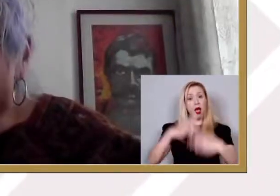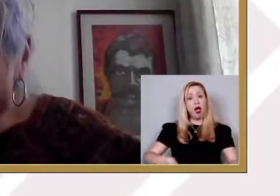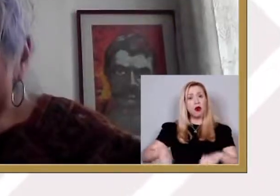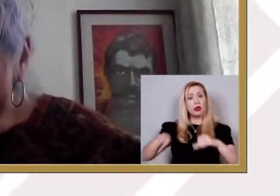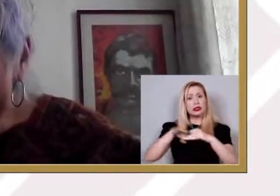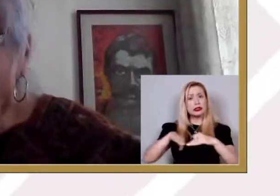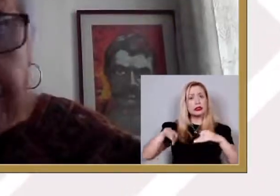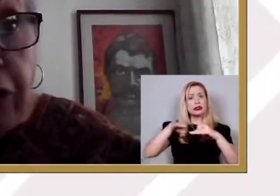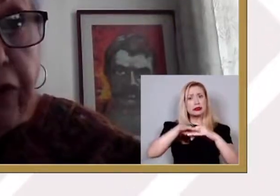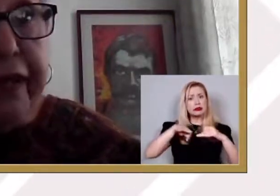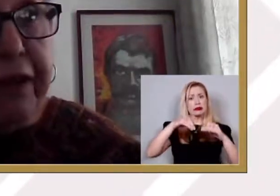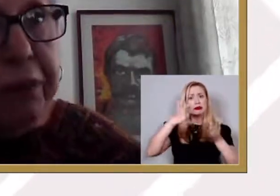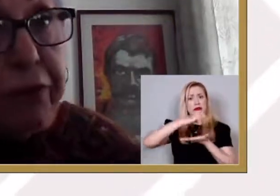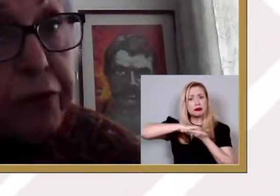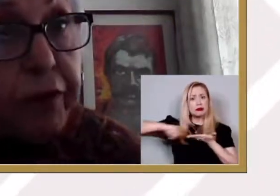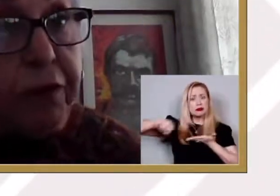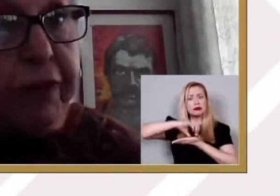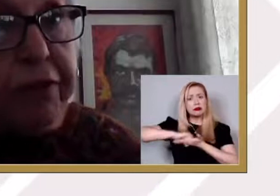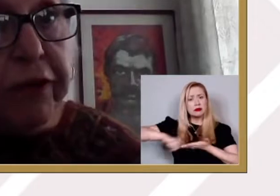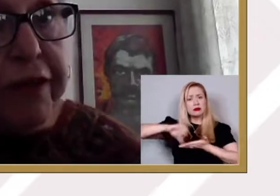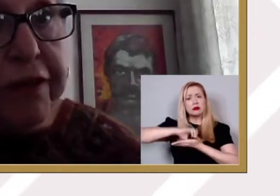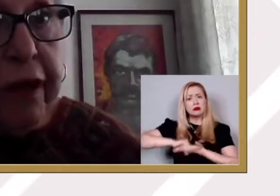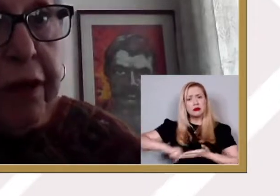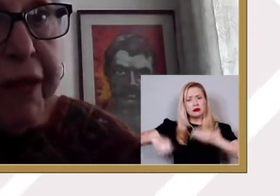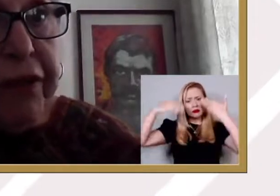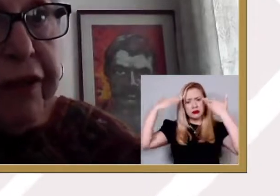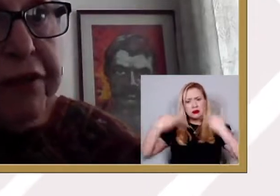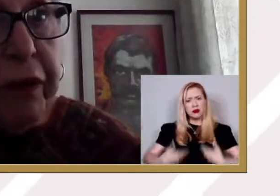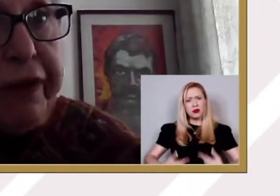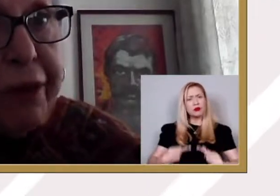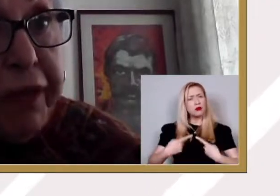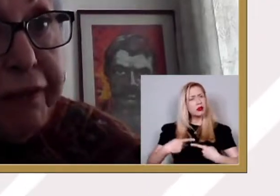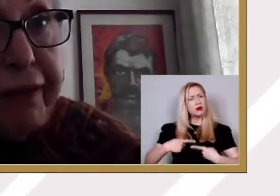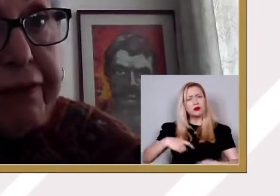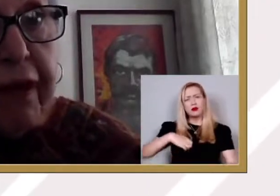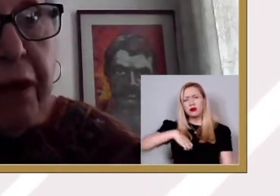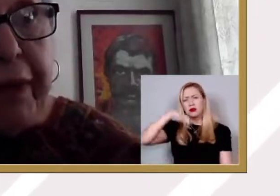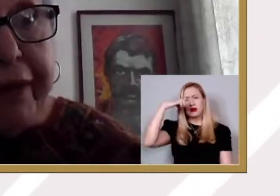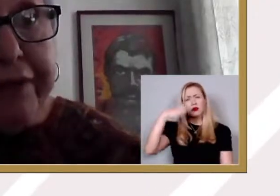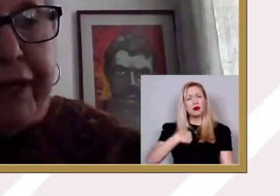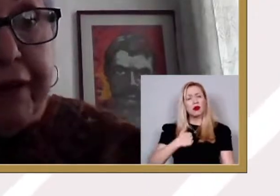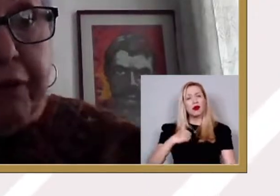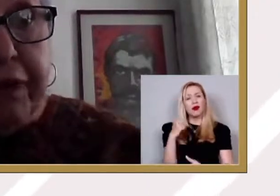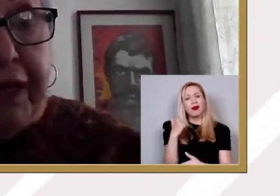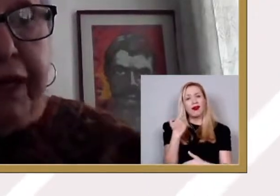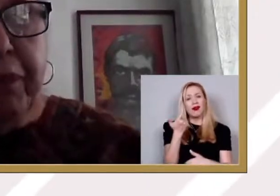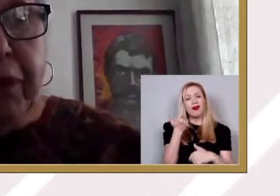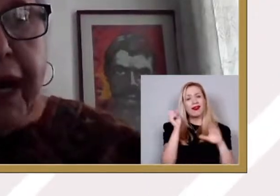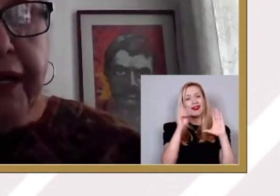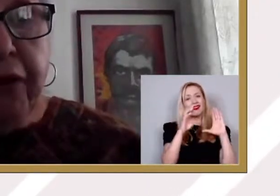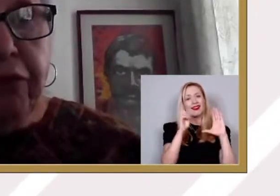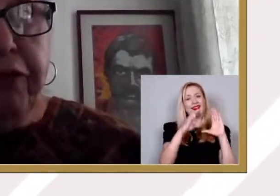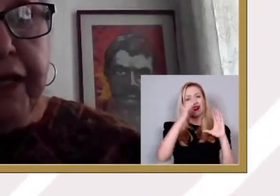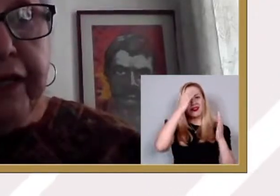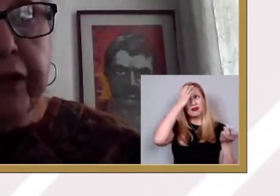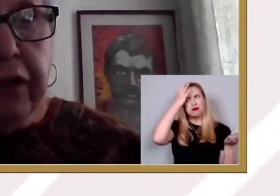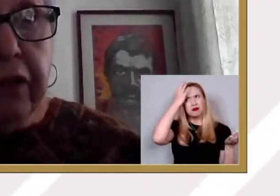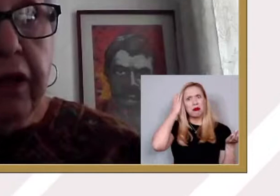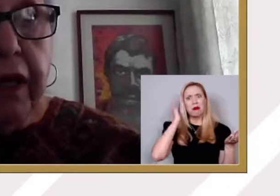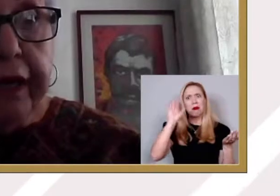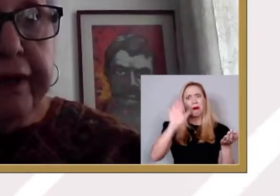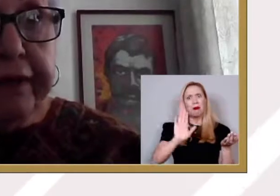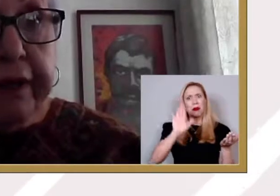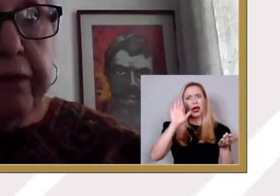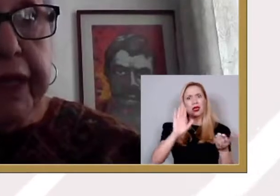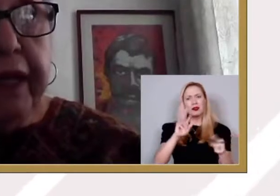y sistemática en contra de nosotros personas mayores cuentavientes. Parece que tienen por ahí un